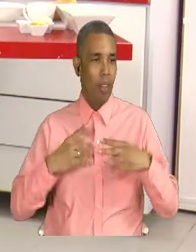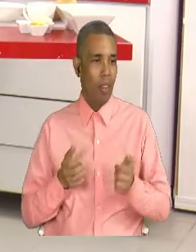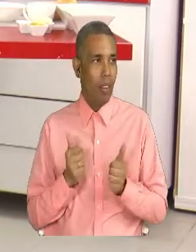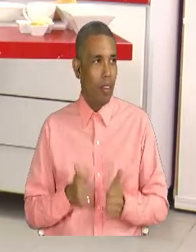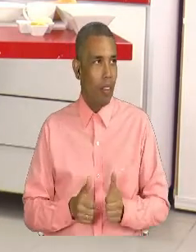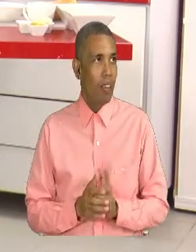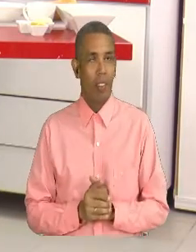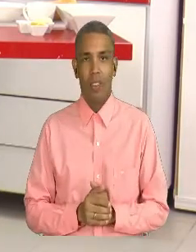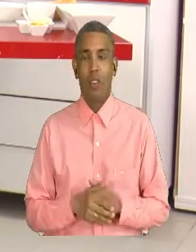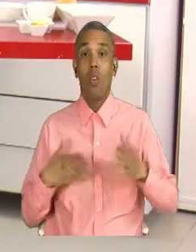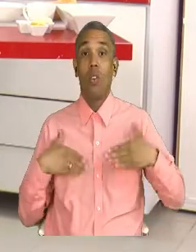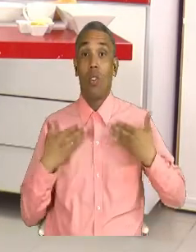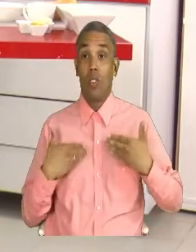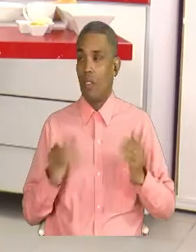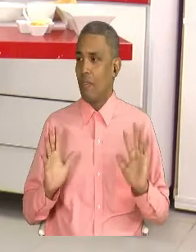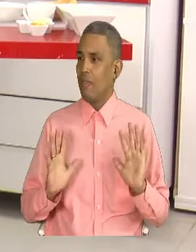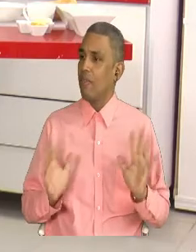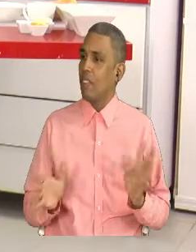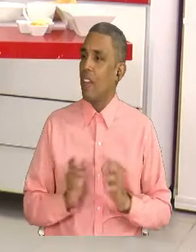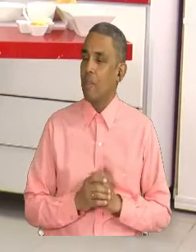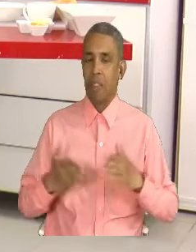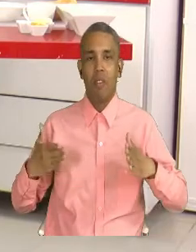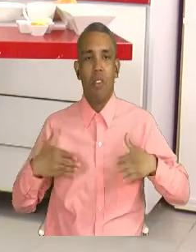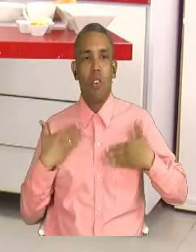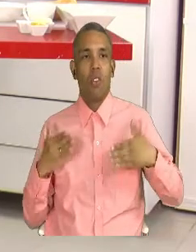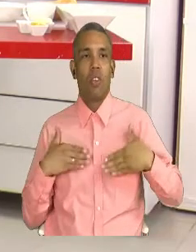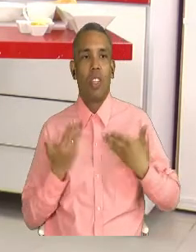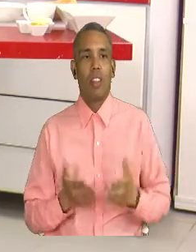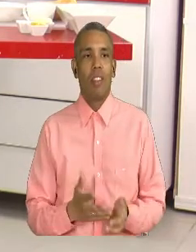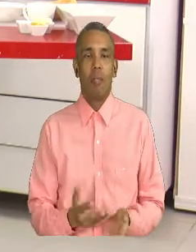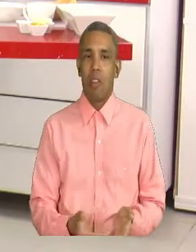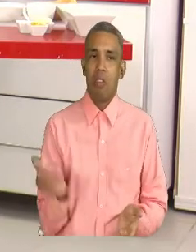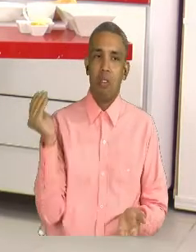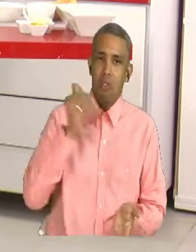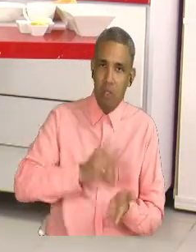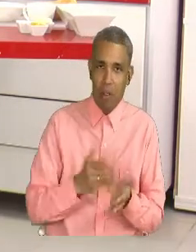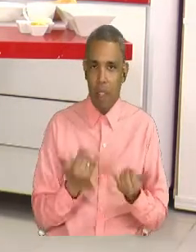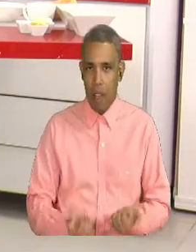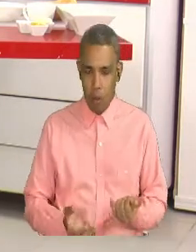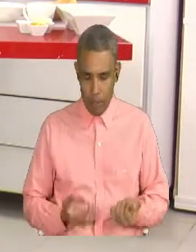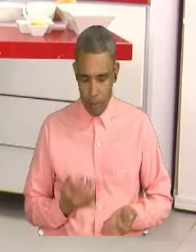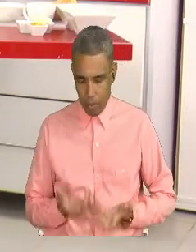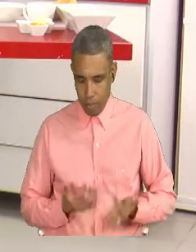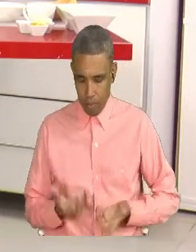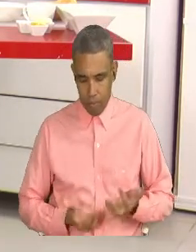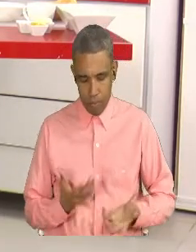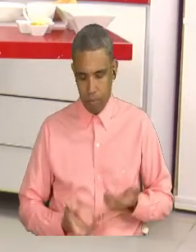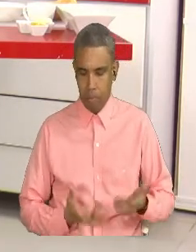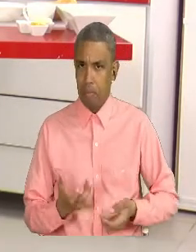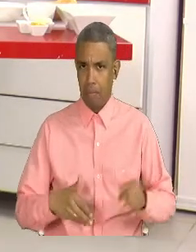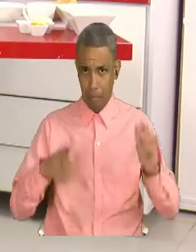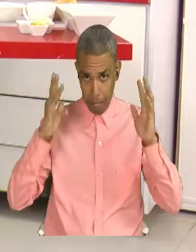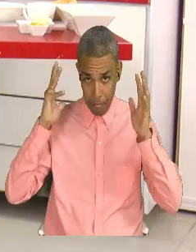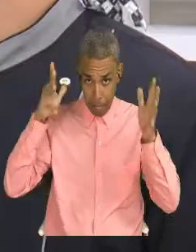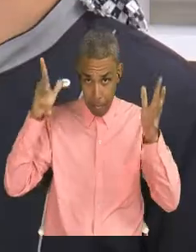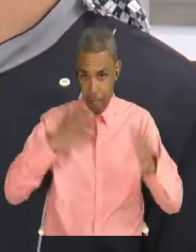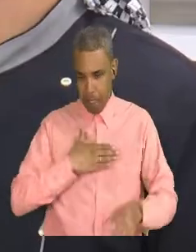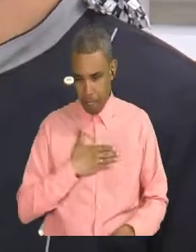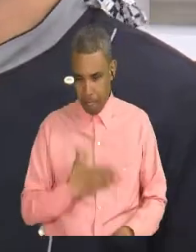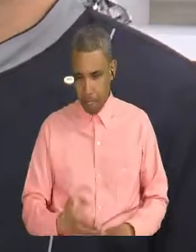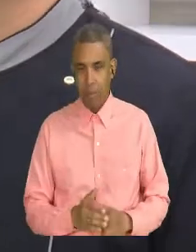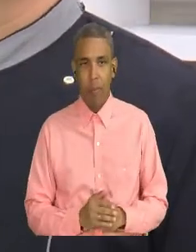Se nos acabaron las vacaciones, vamos a estar acá otra vez con los televidentes cocinando. Ajá, claro que sí. Y bueno, entonces, ¿qué te parece si nos